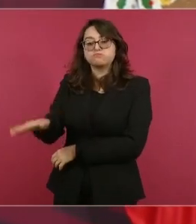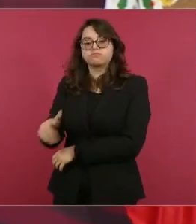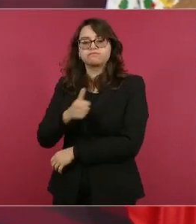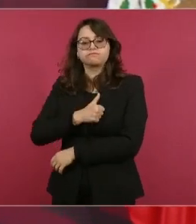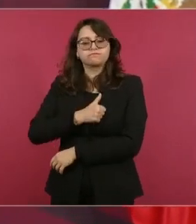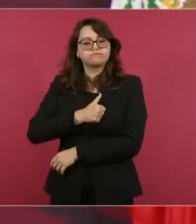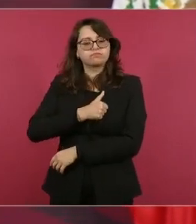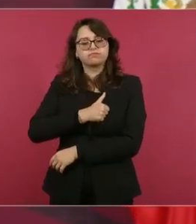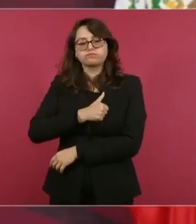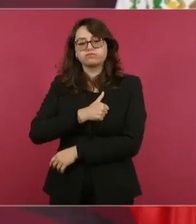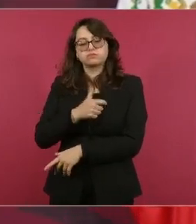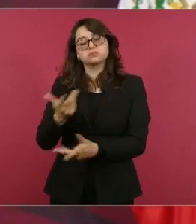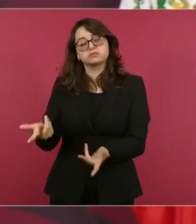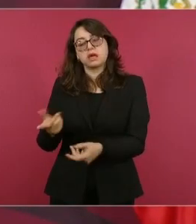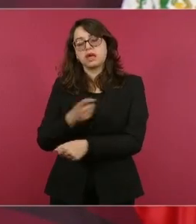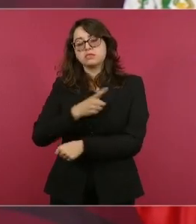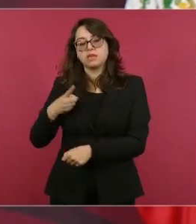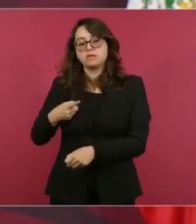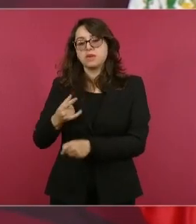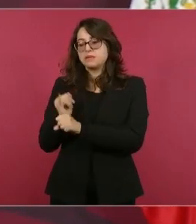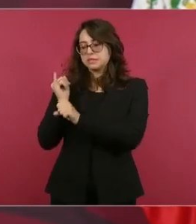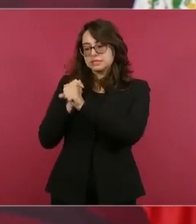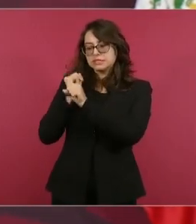pues está haciendo la investigación.